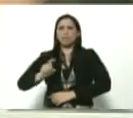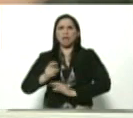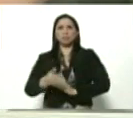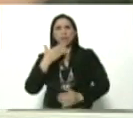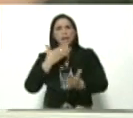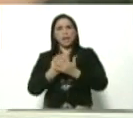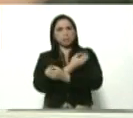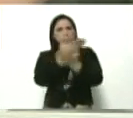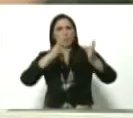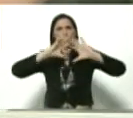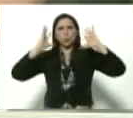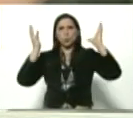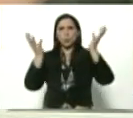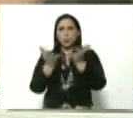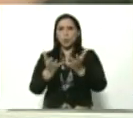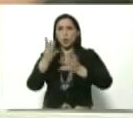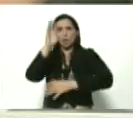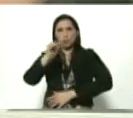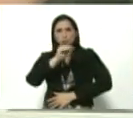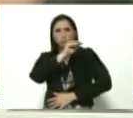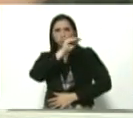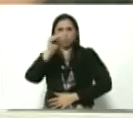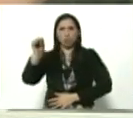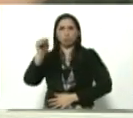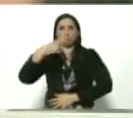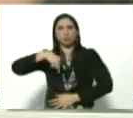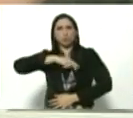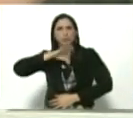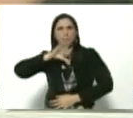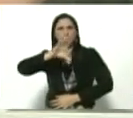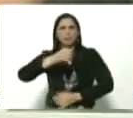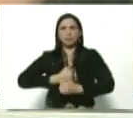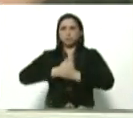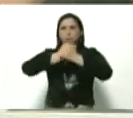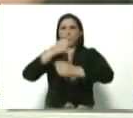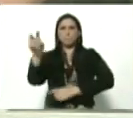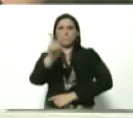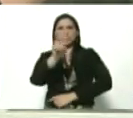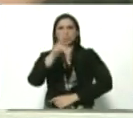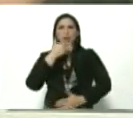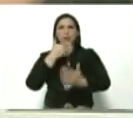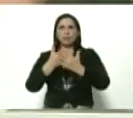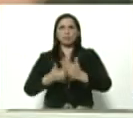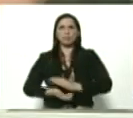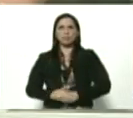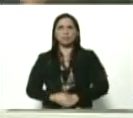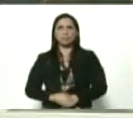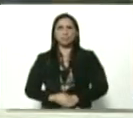Muchas gracias al mundo. Que Dios bendiga a nuestra patria amada, Venezuela. Gracias.